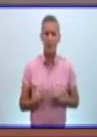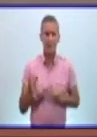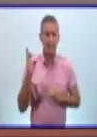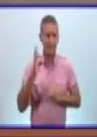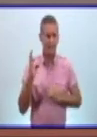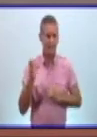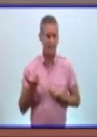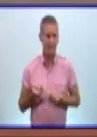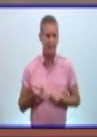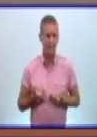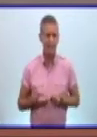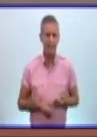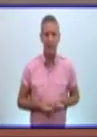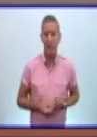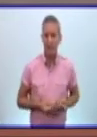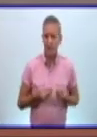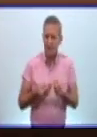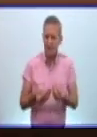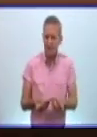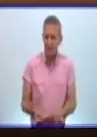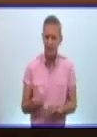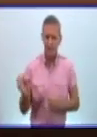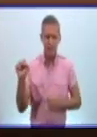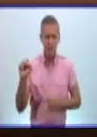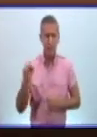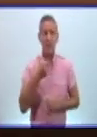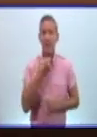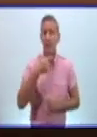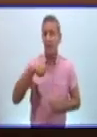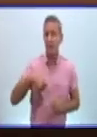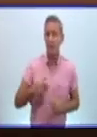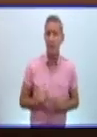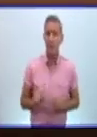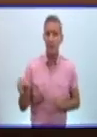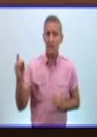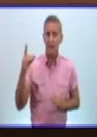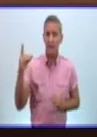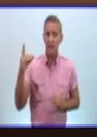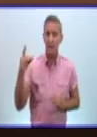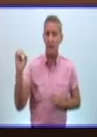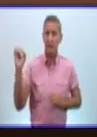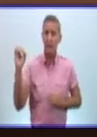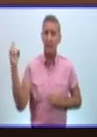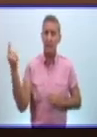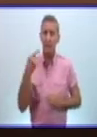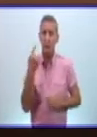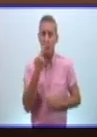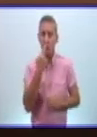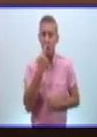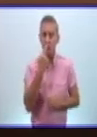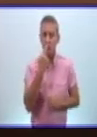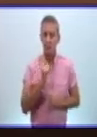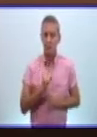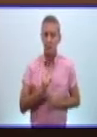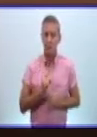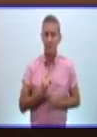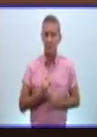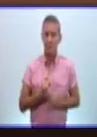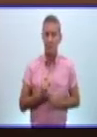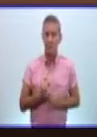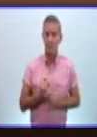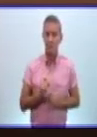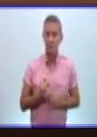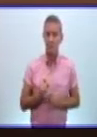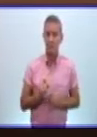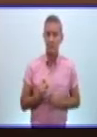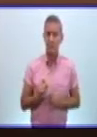de sustancias que les he traído. Por ejemplo, el dioxígeno está contenido en un Erlenmeyer. Vayan